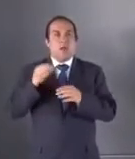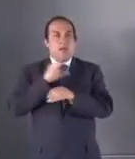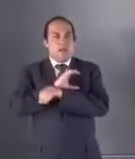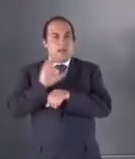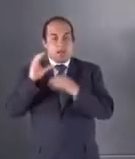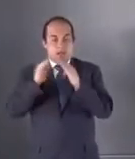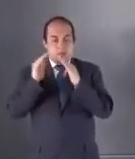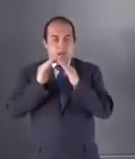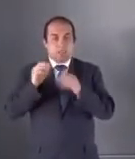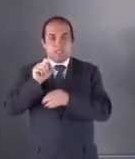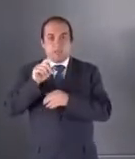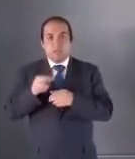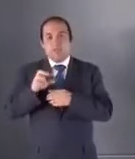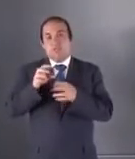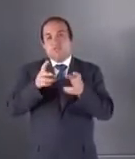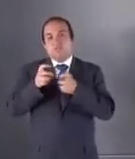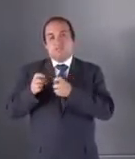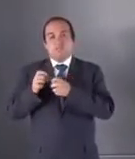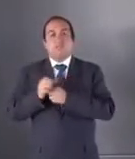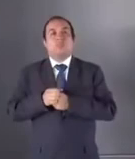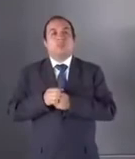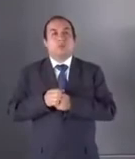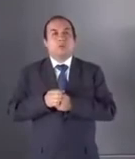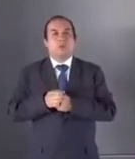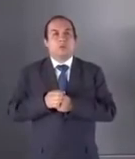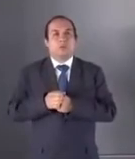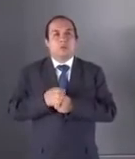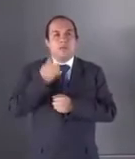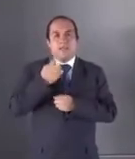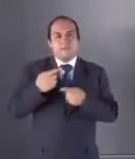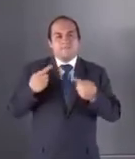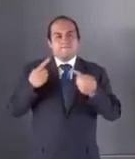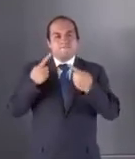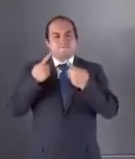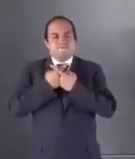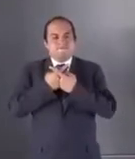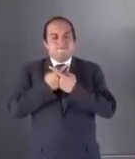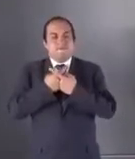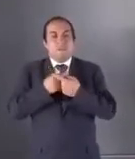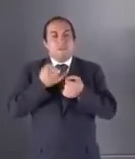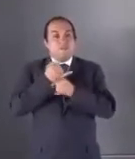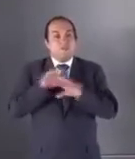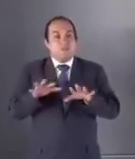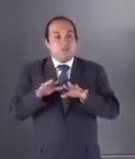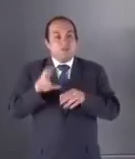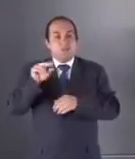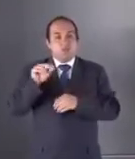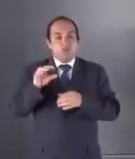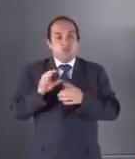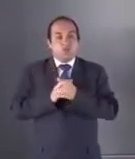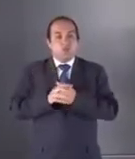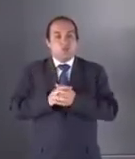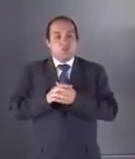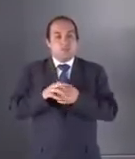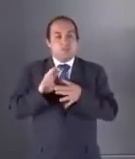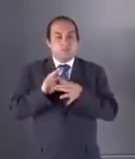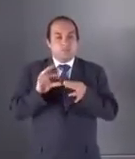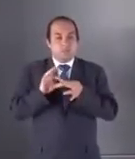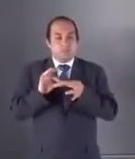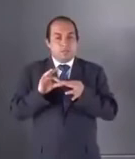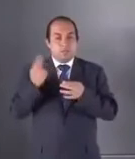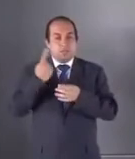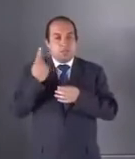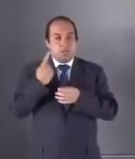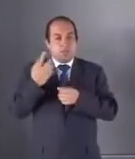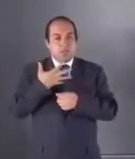48%. Doctora, esta contradicción en los datos pues no apunta que sí está dándose